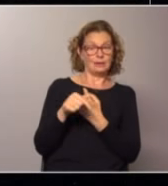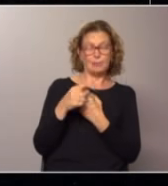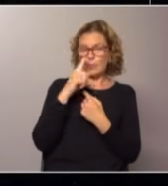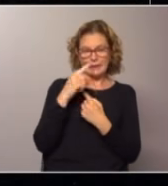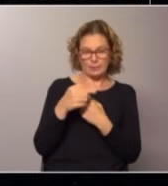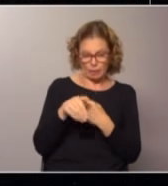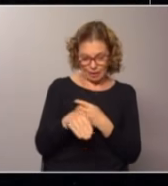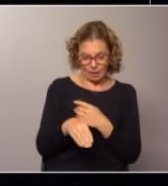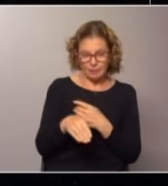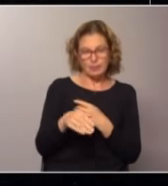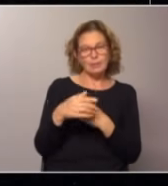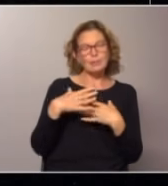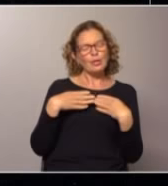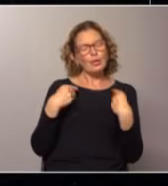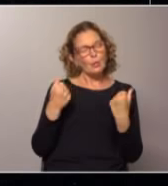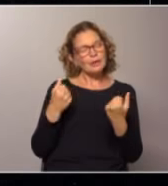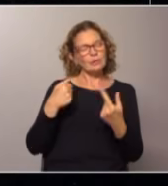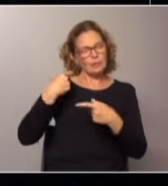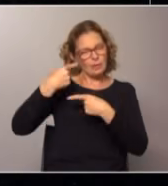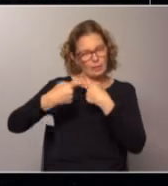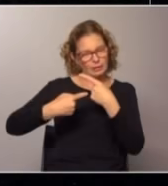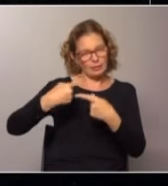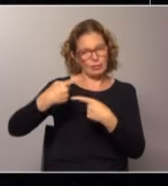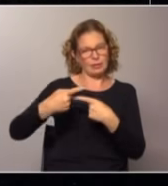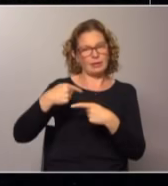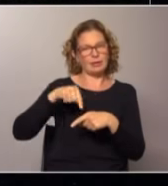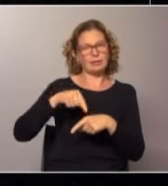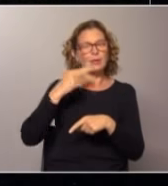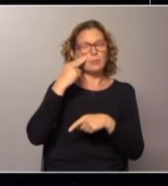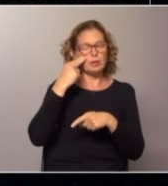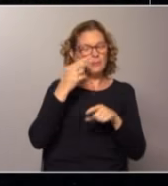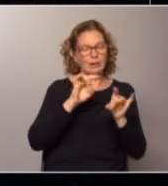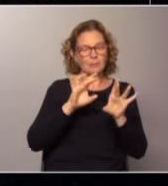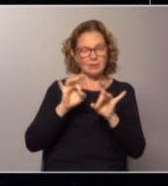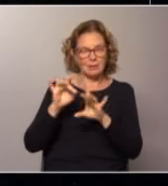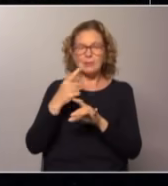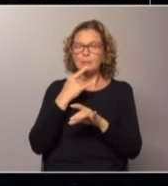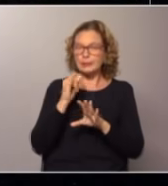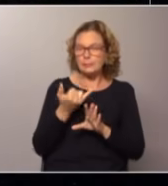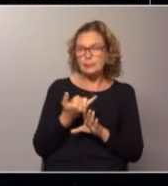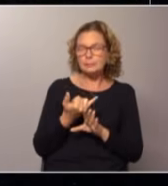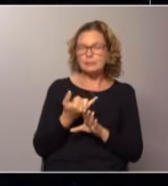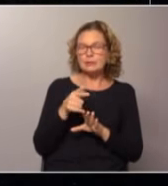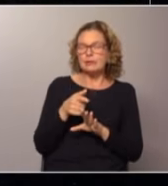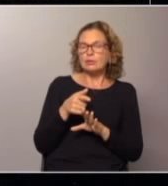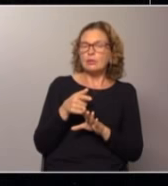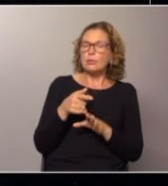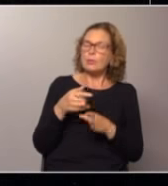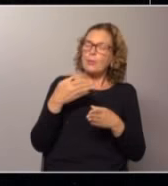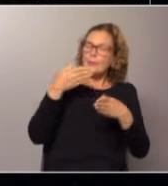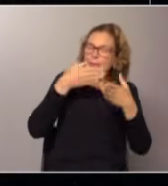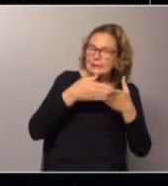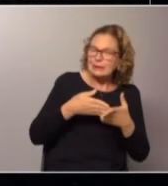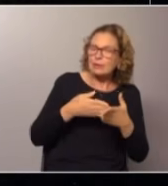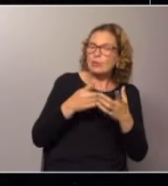inmediato sí que percibo que hay avances que vamos haciendo avances esta crisis de la pandemia por ejemplo la hemos abordado de